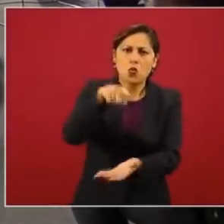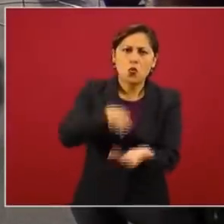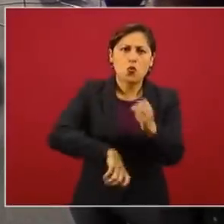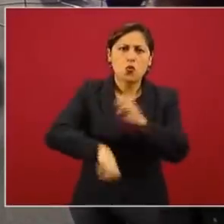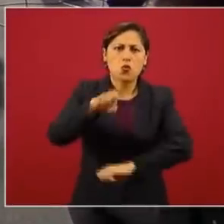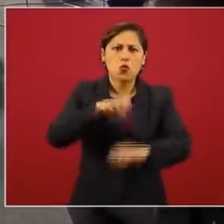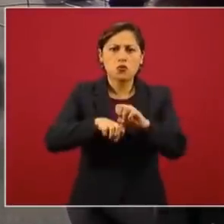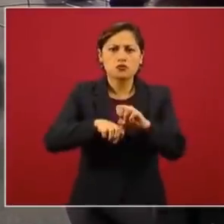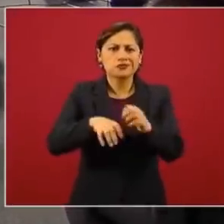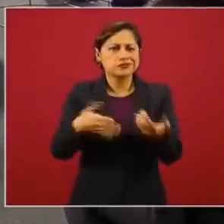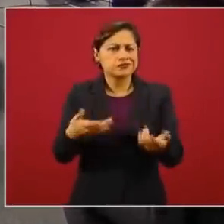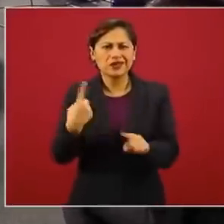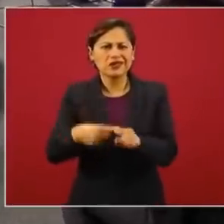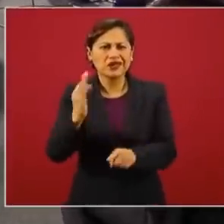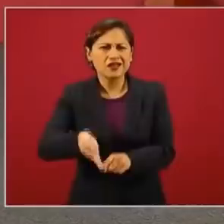¿Quién aprobó